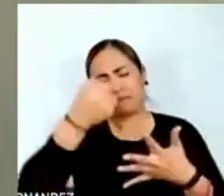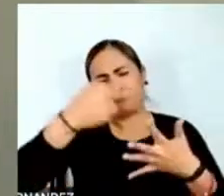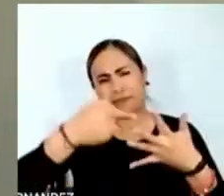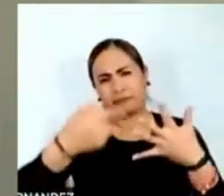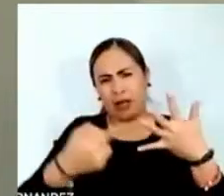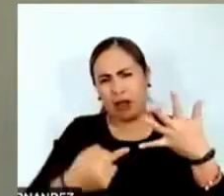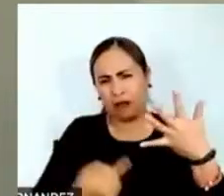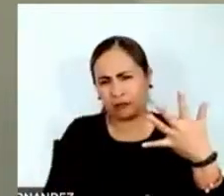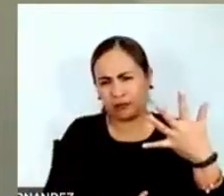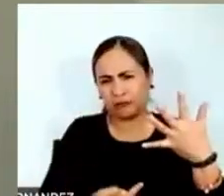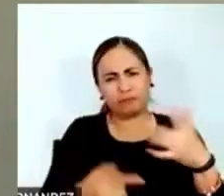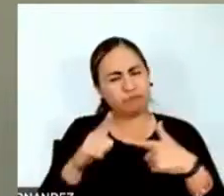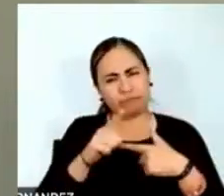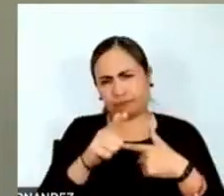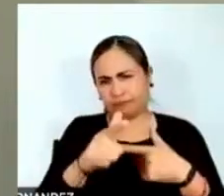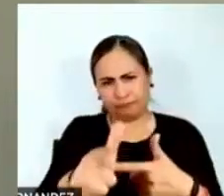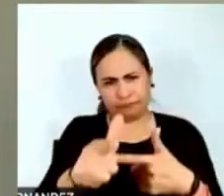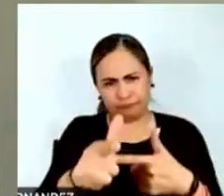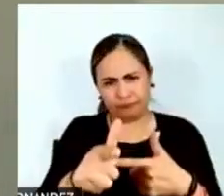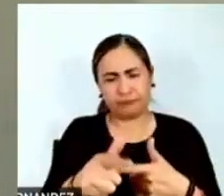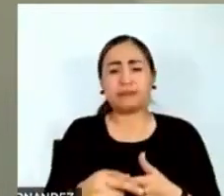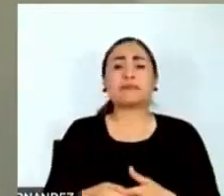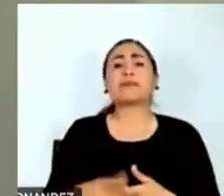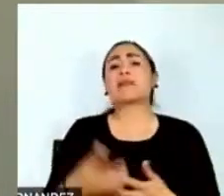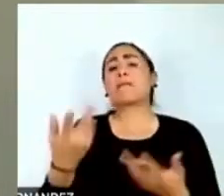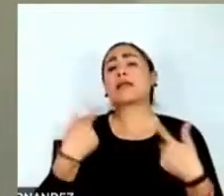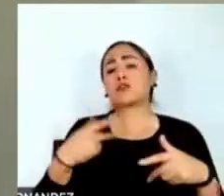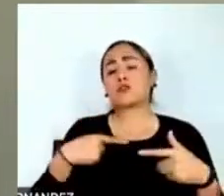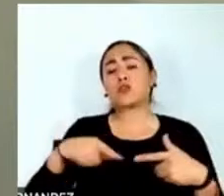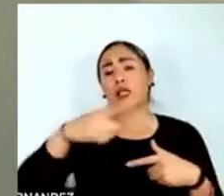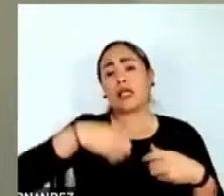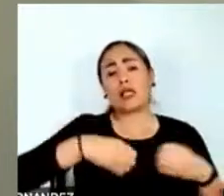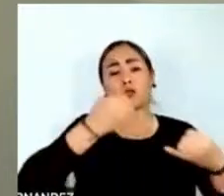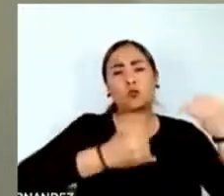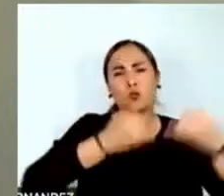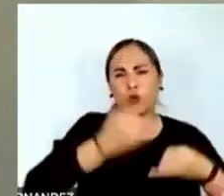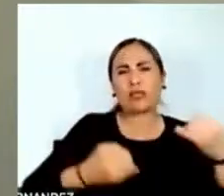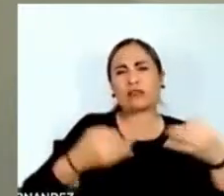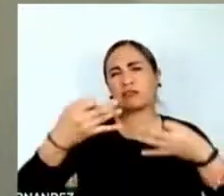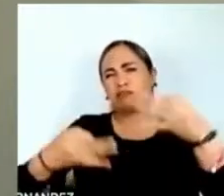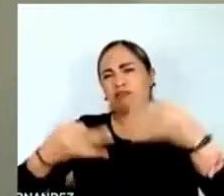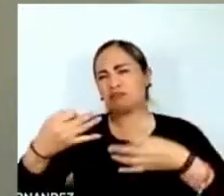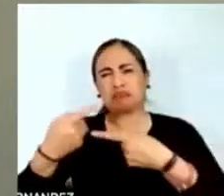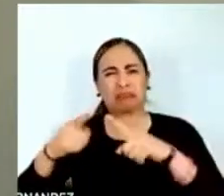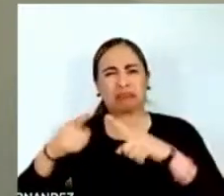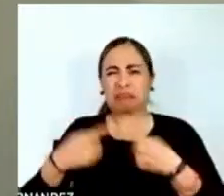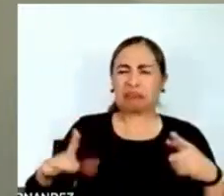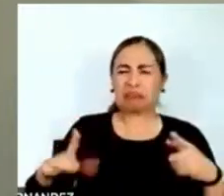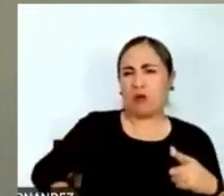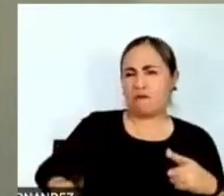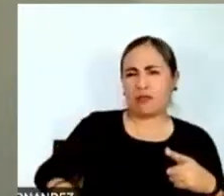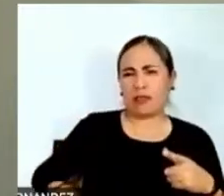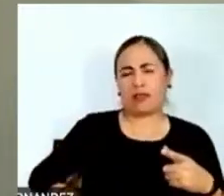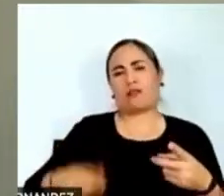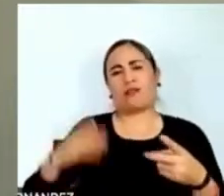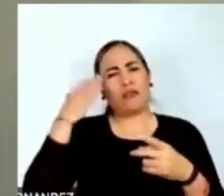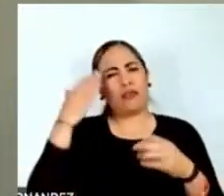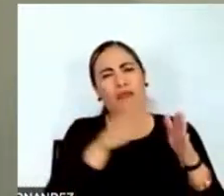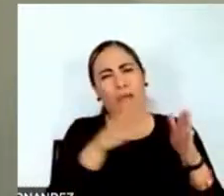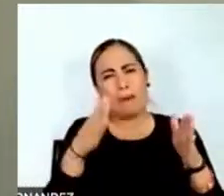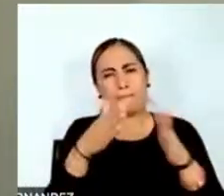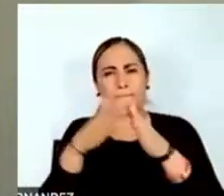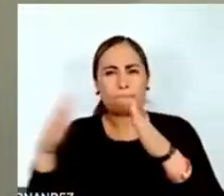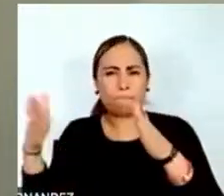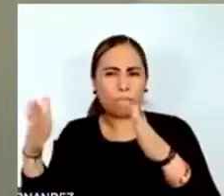innumerables tipos de funcionarios judiciales, como bien señalaba el ministro, desde funcionarios de periodo, como serían, por ejemplo,